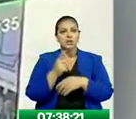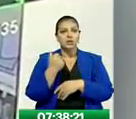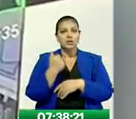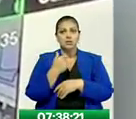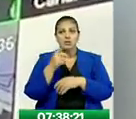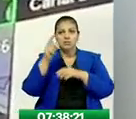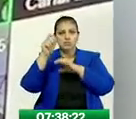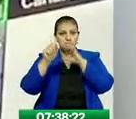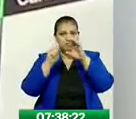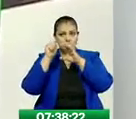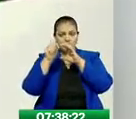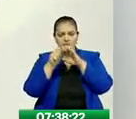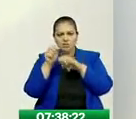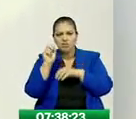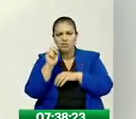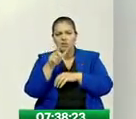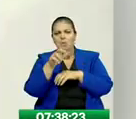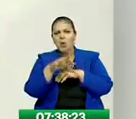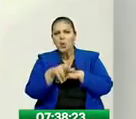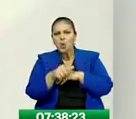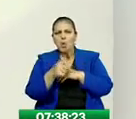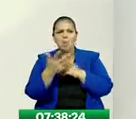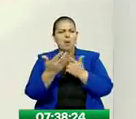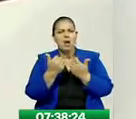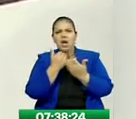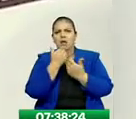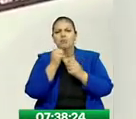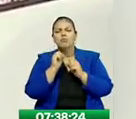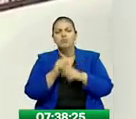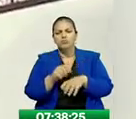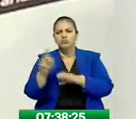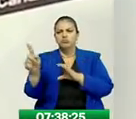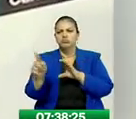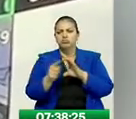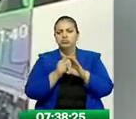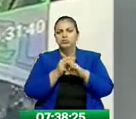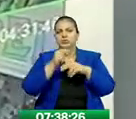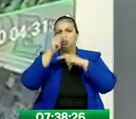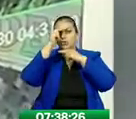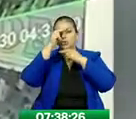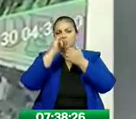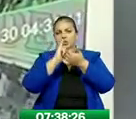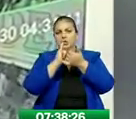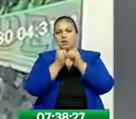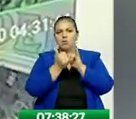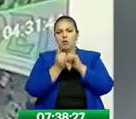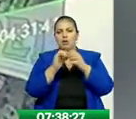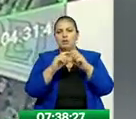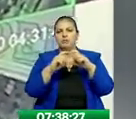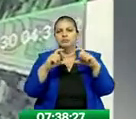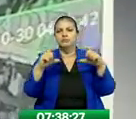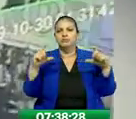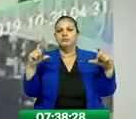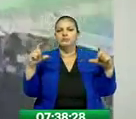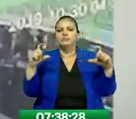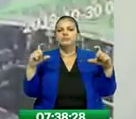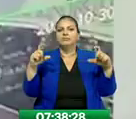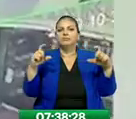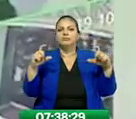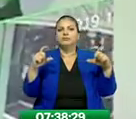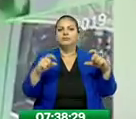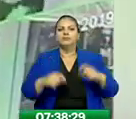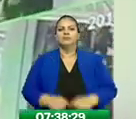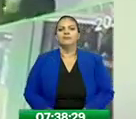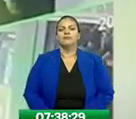denuncia, como el que estamos viendo en pantalla, pueden enviarlo al número de celular que aparece en pantalla vía WhatsApp para